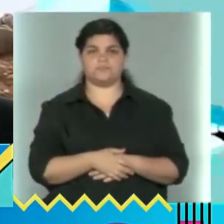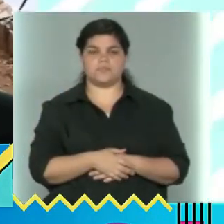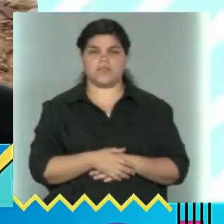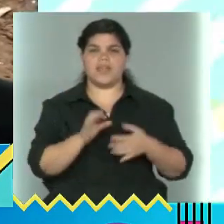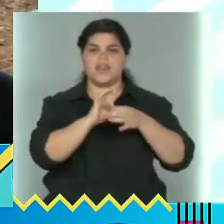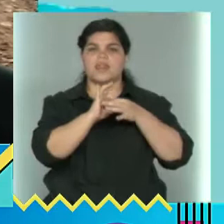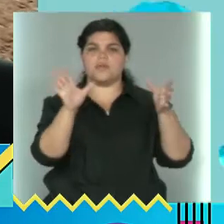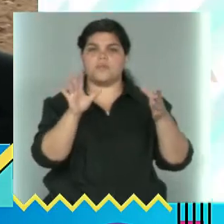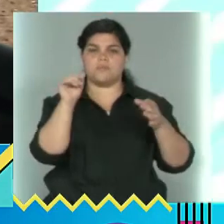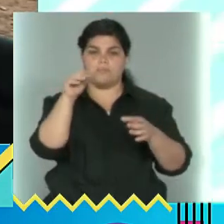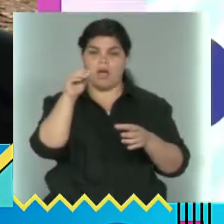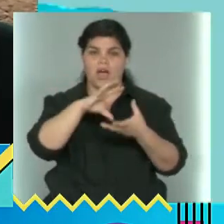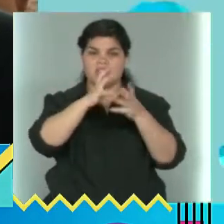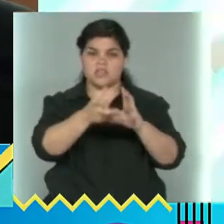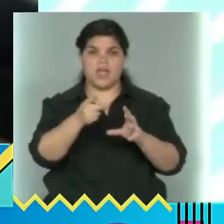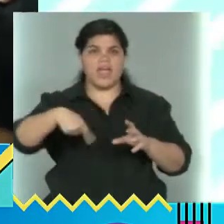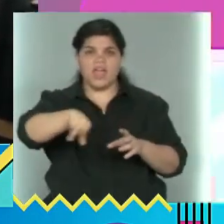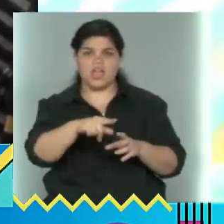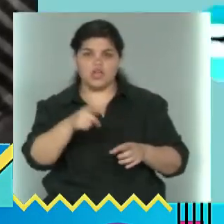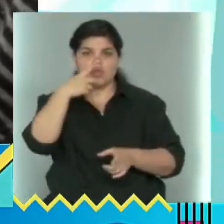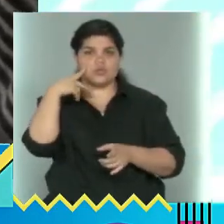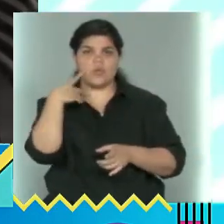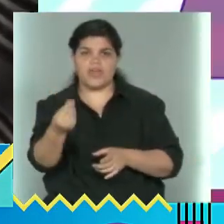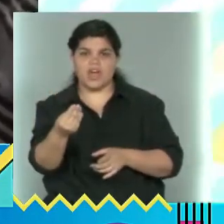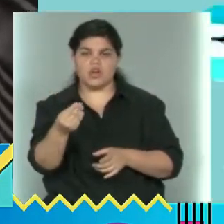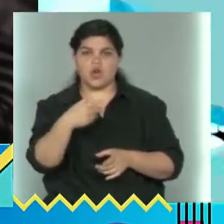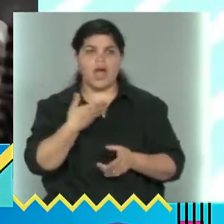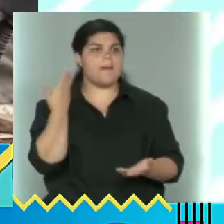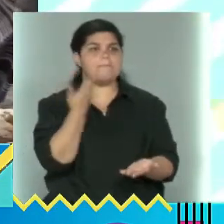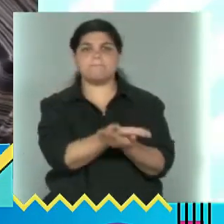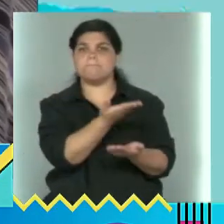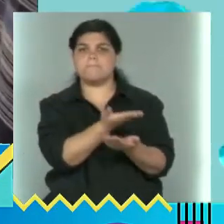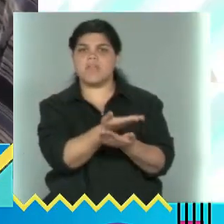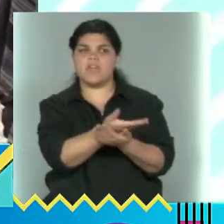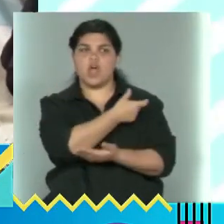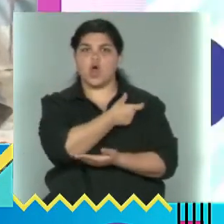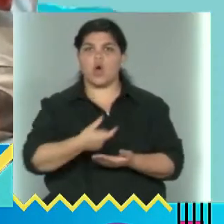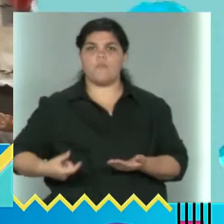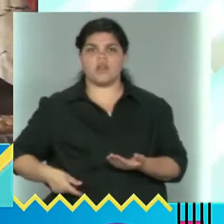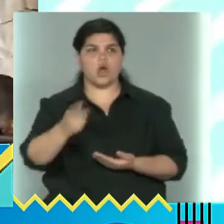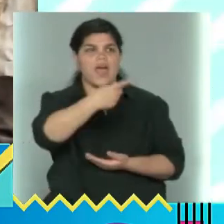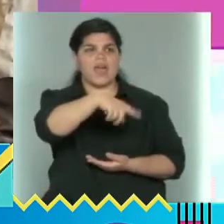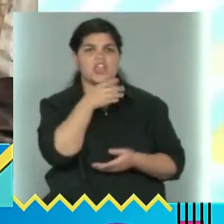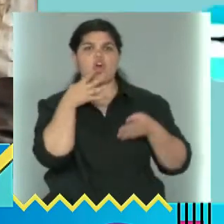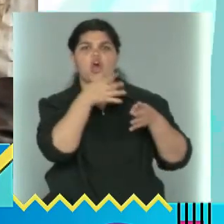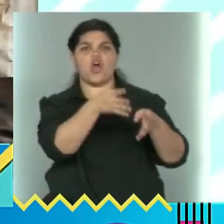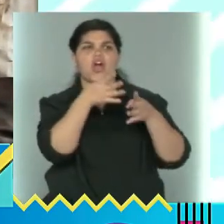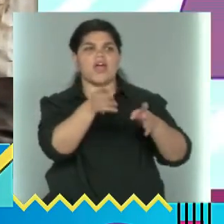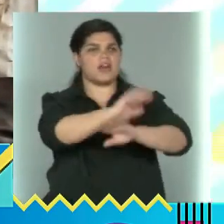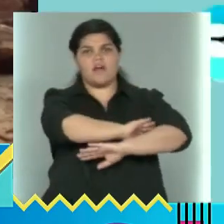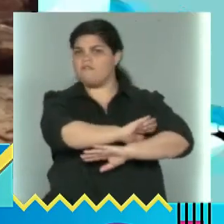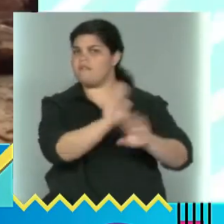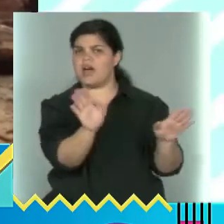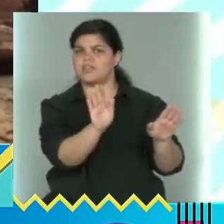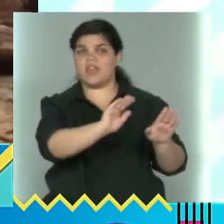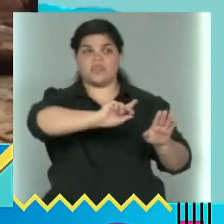democrático, le deberían exigir a sus propios gobiernos que no participen en guerras imperialistas que después